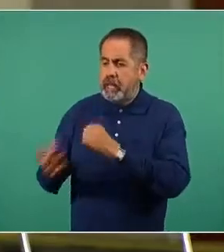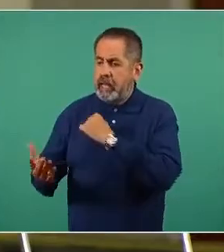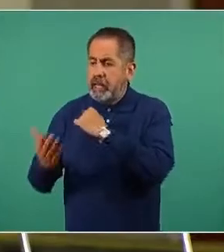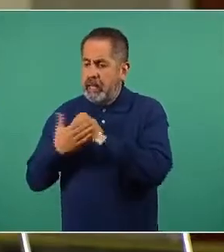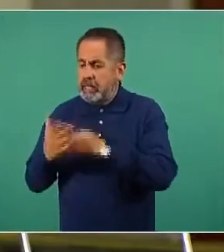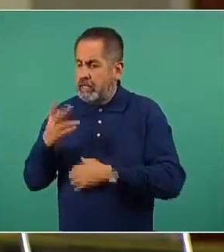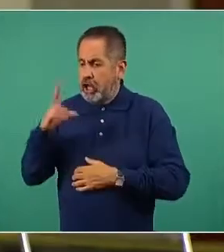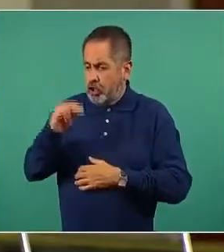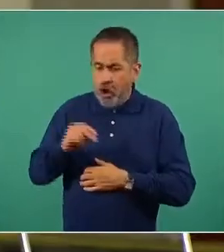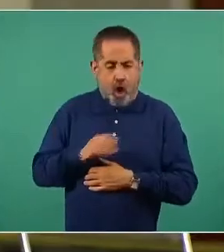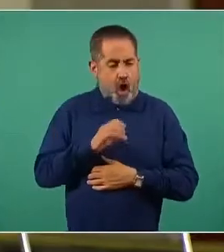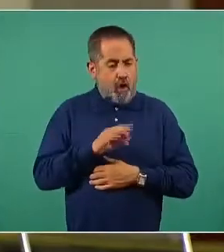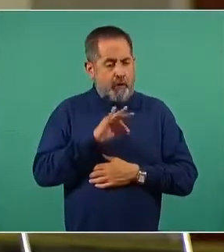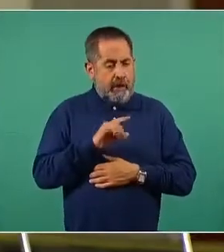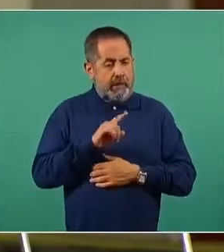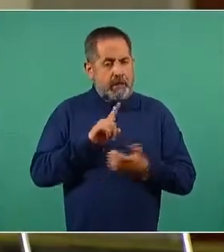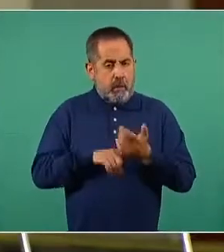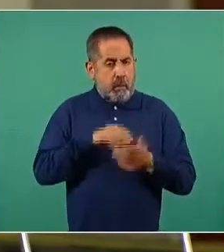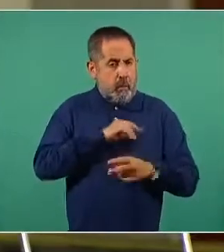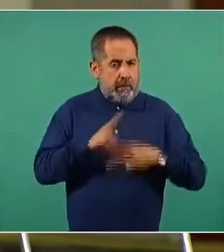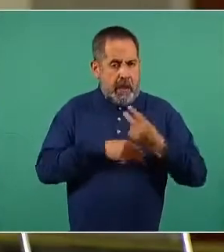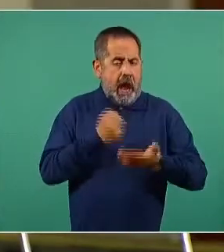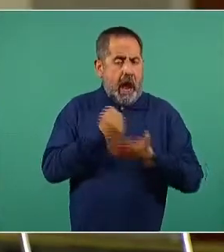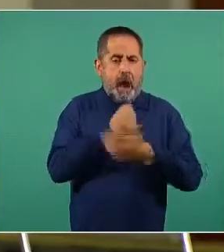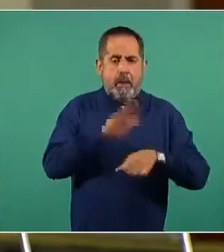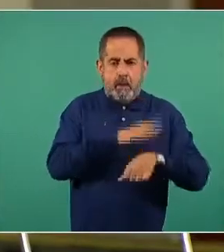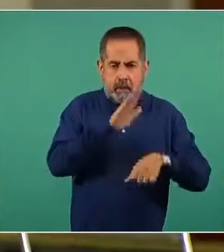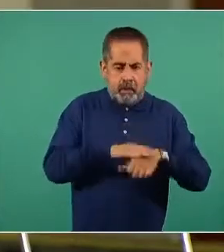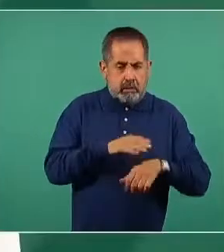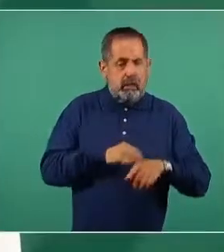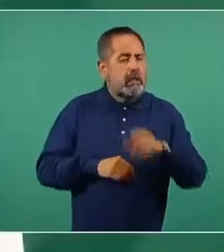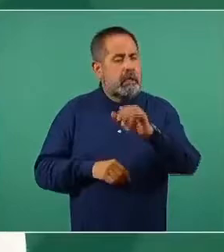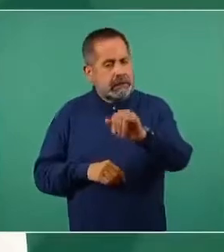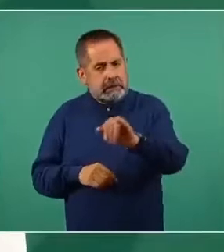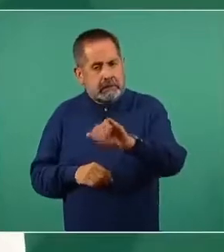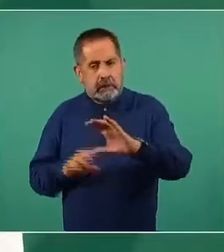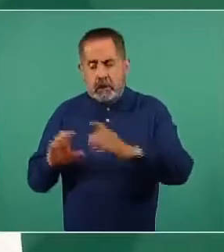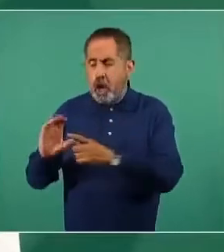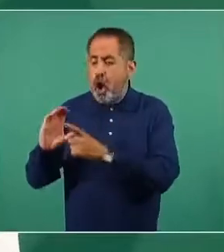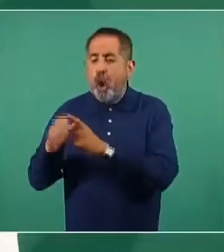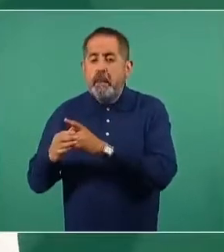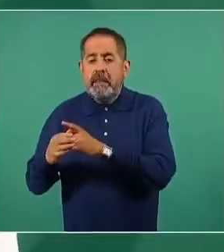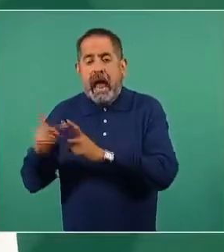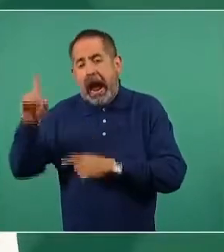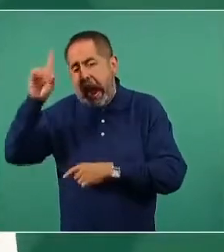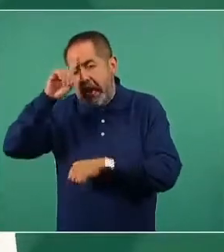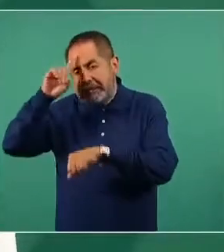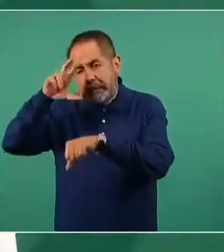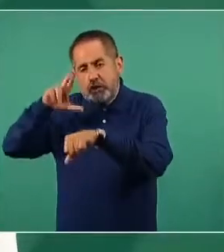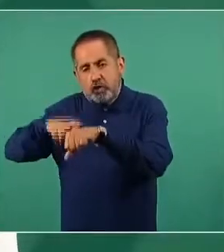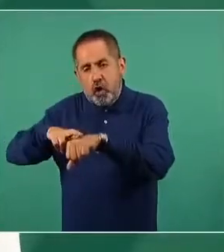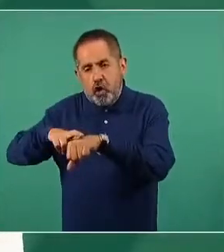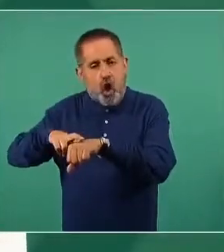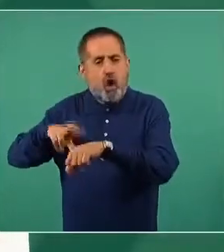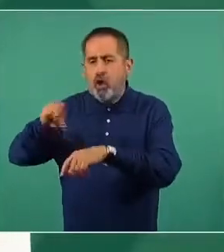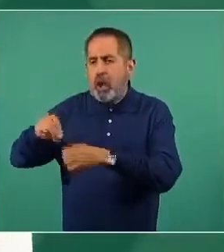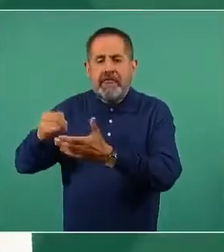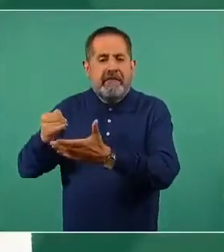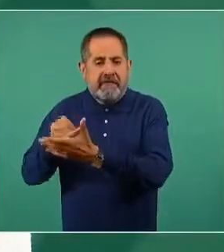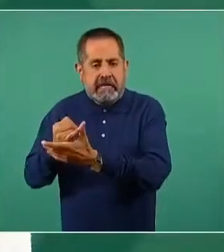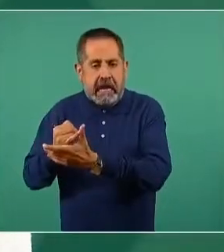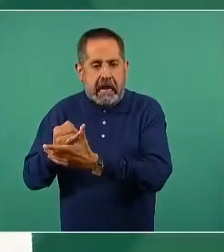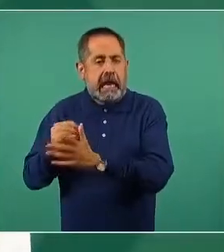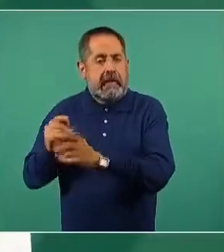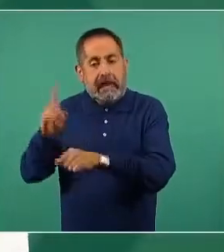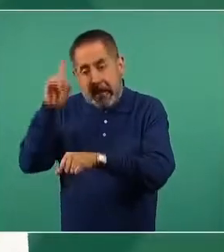la aprobación, COFEPRIS tiene la facultad de aprobarlo. Definitivamente, es un comité asesor, no tiene otra indicación que